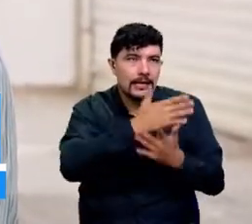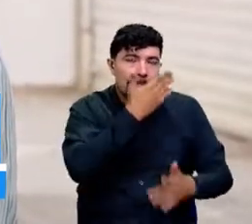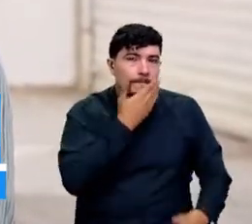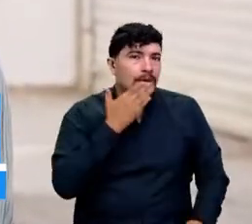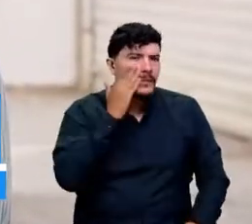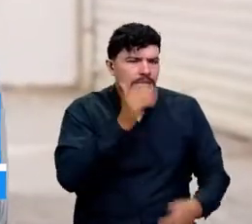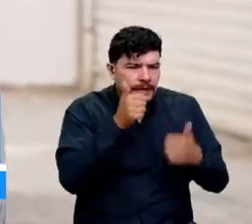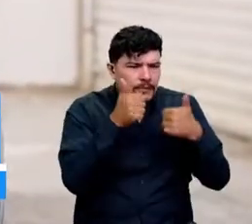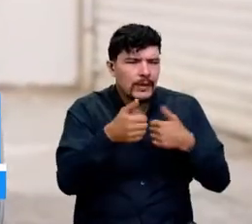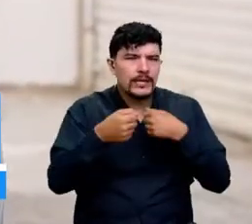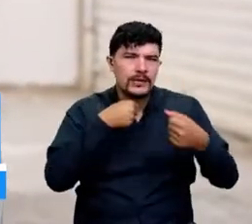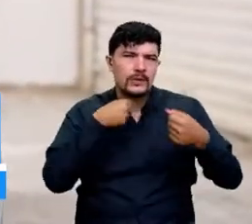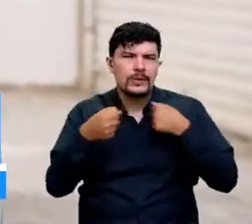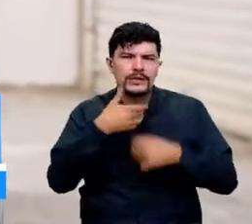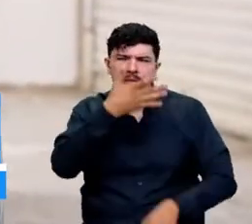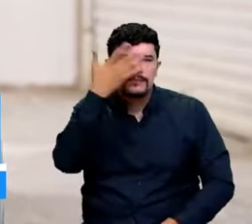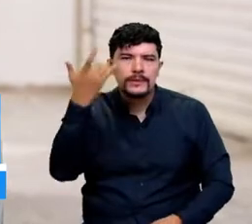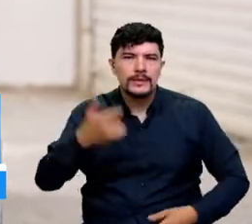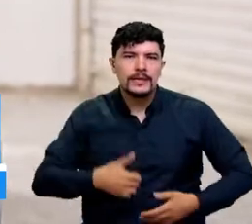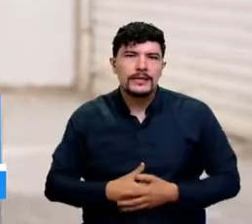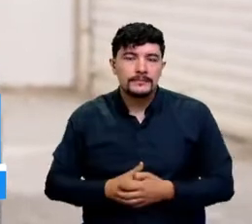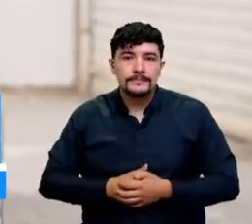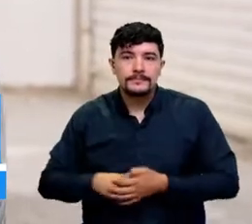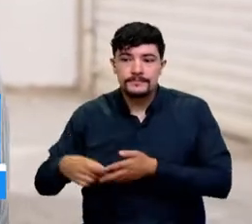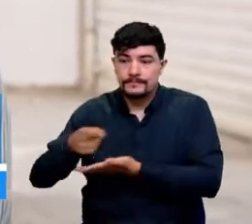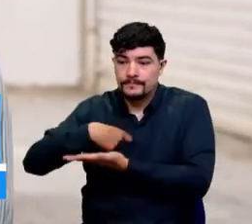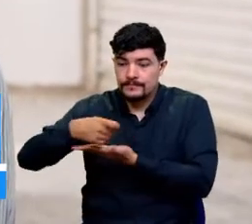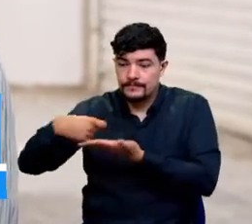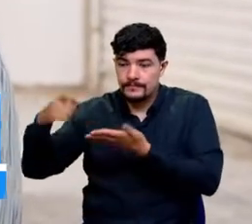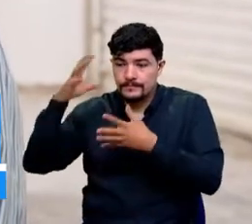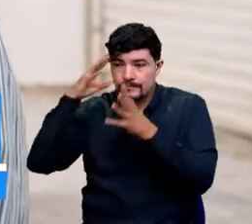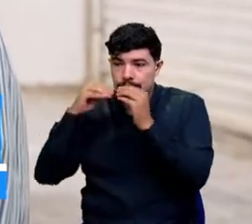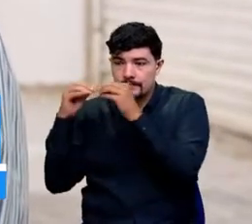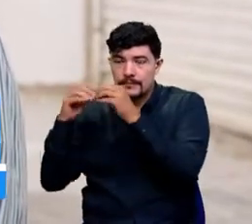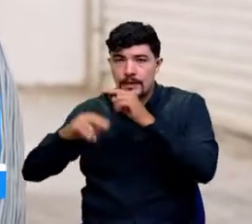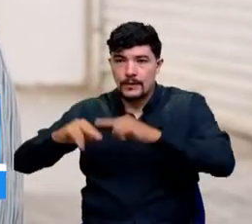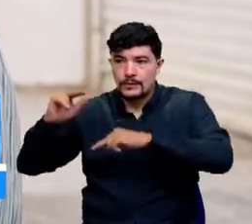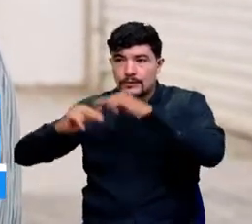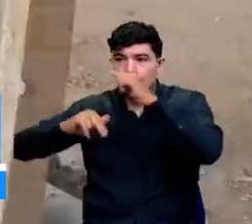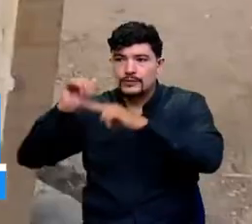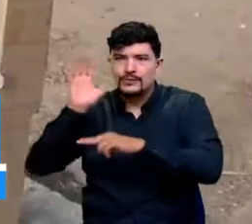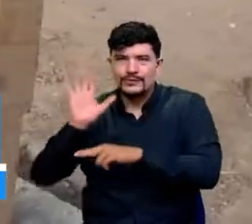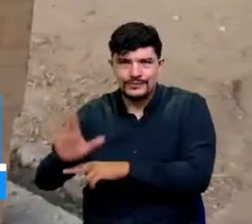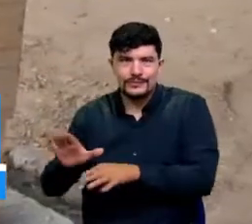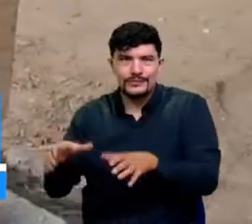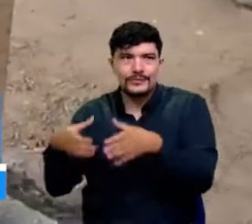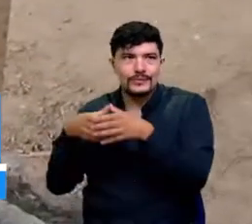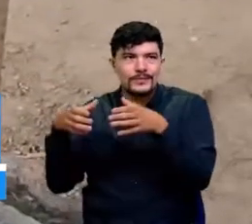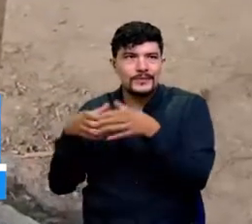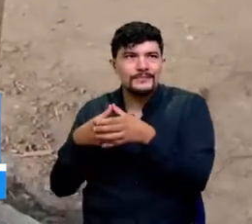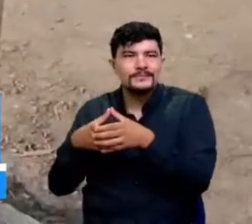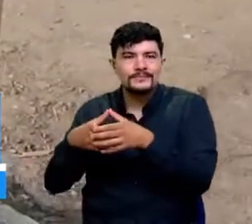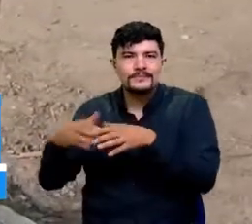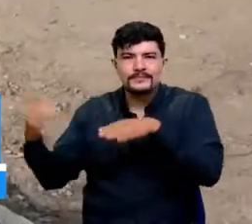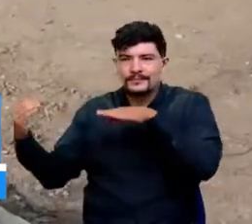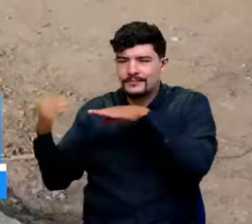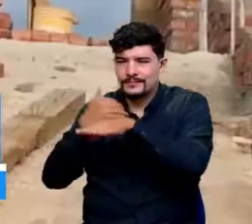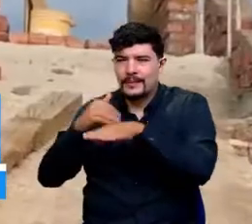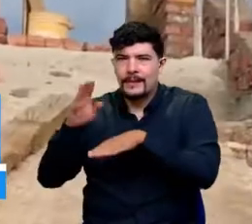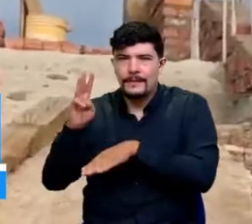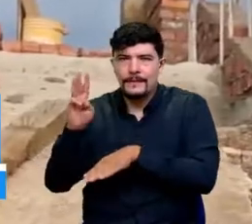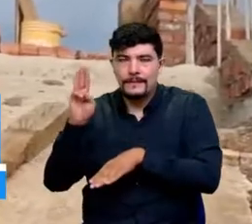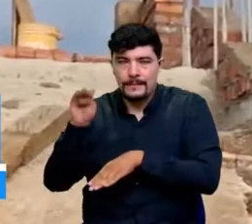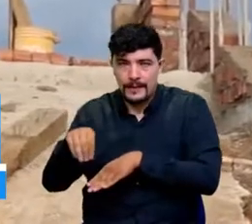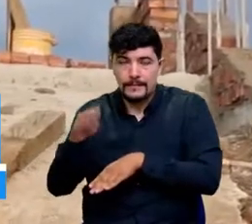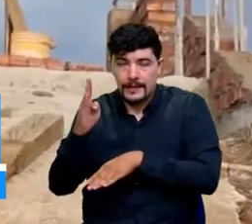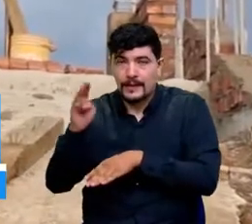región, puesto que se contrató la construcción del partidor electrónico para la pista de BMX con